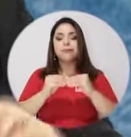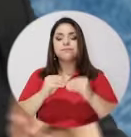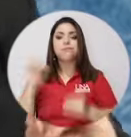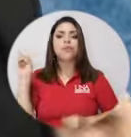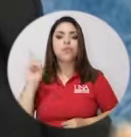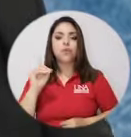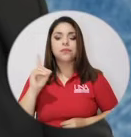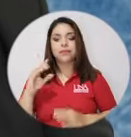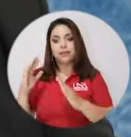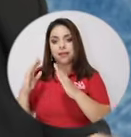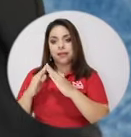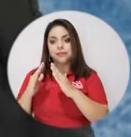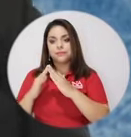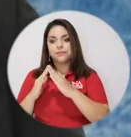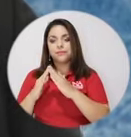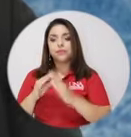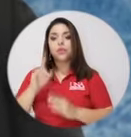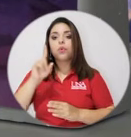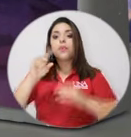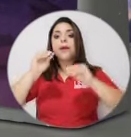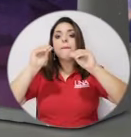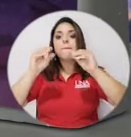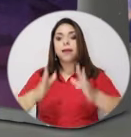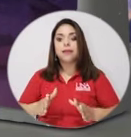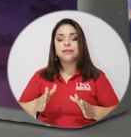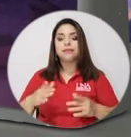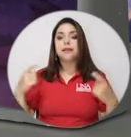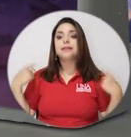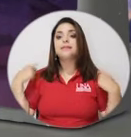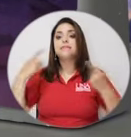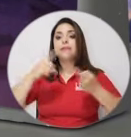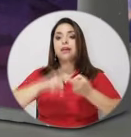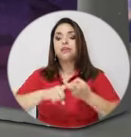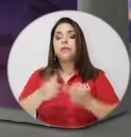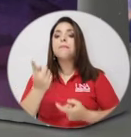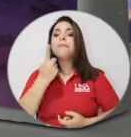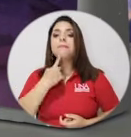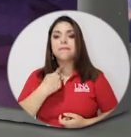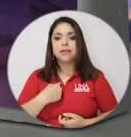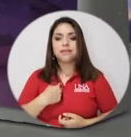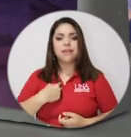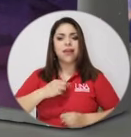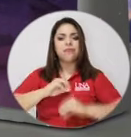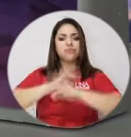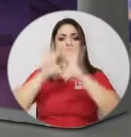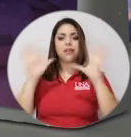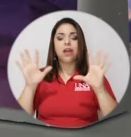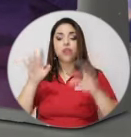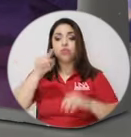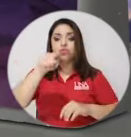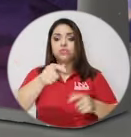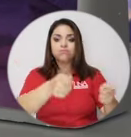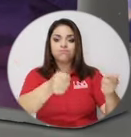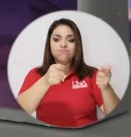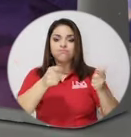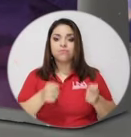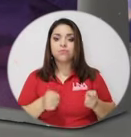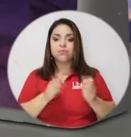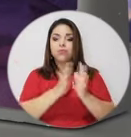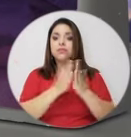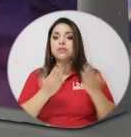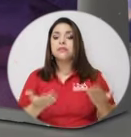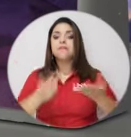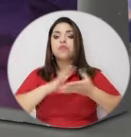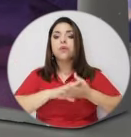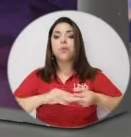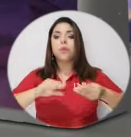de alfabetización emergente. ¿Dónde ocurre esto? Bueno, en el hogar. Una maestra de español me lo decía de forma muy clara. Desde el momento en que yo